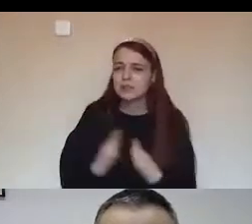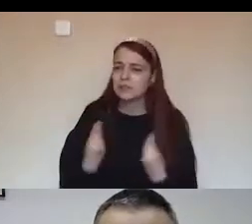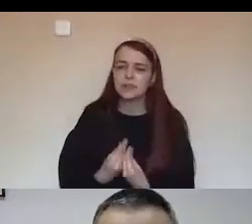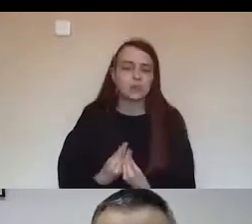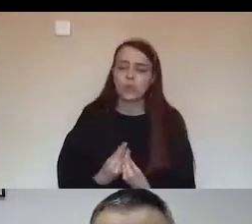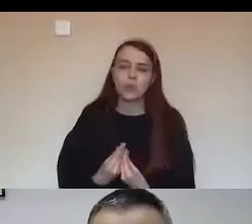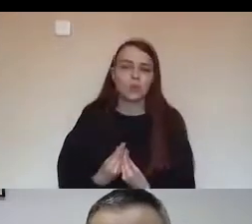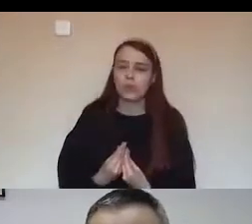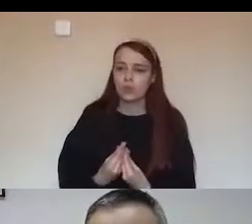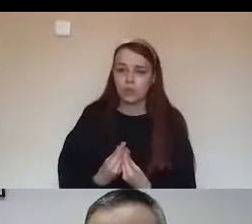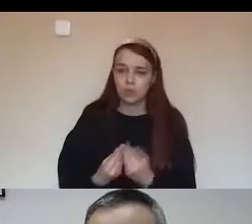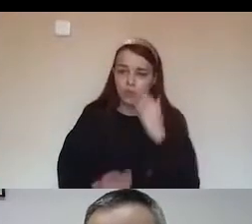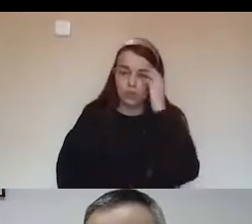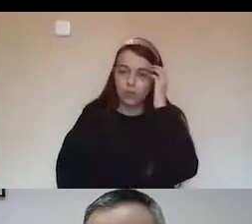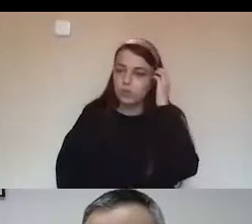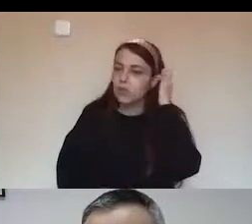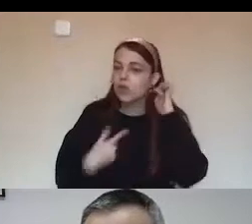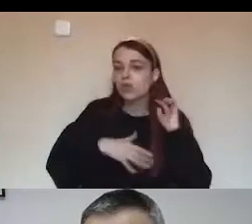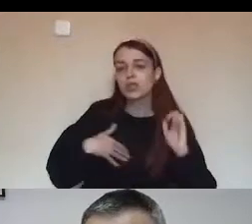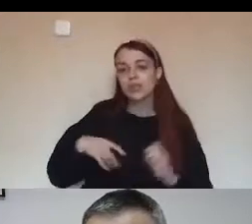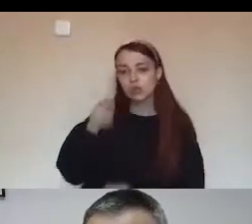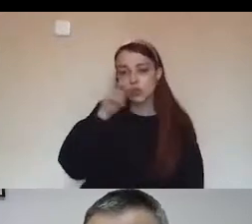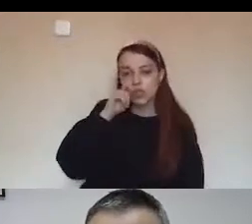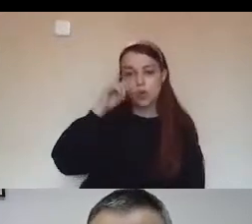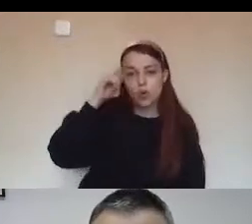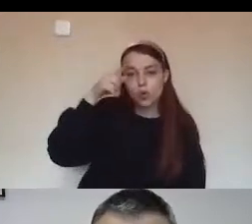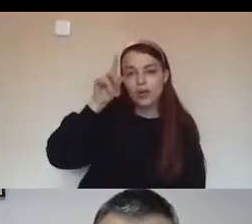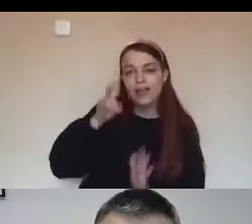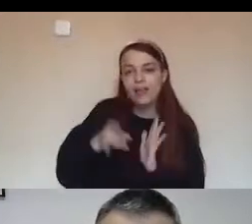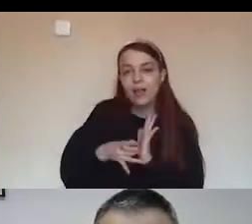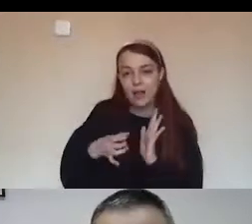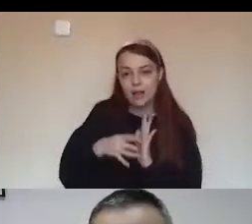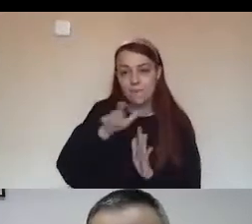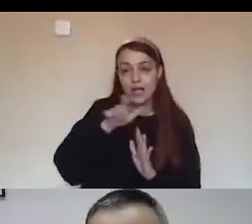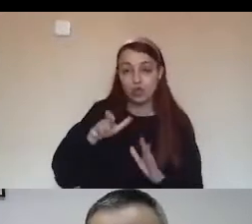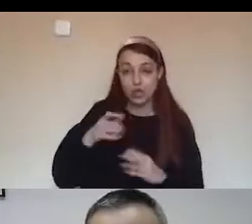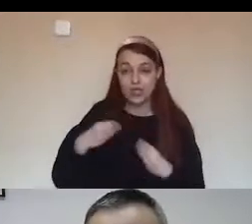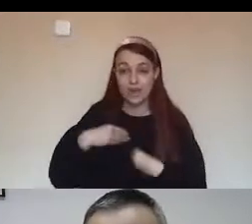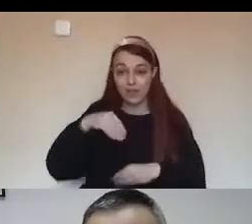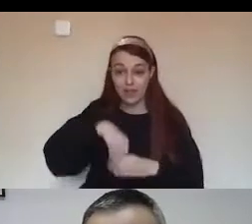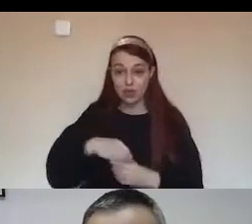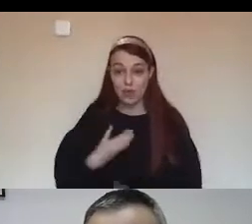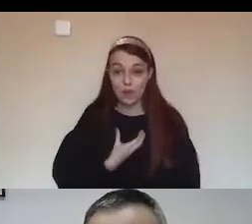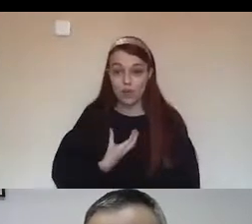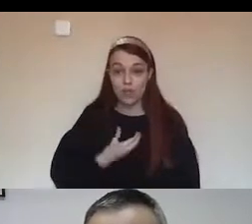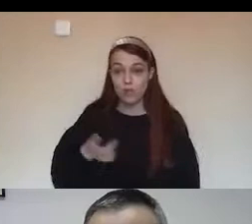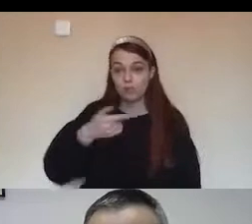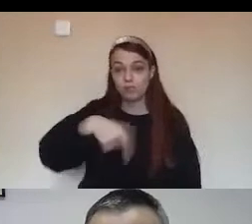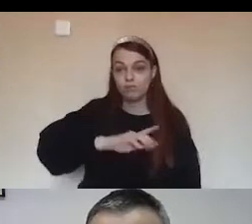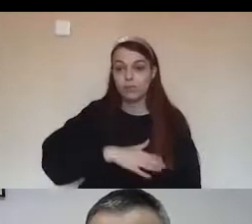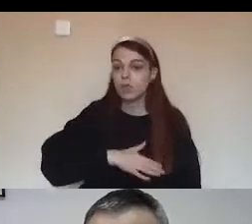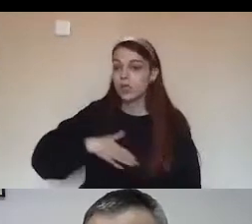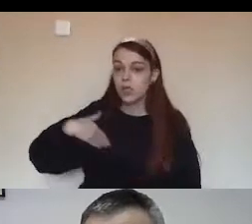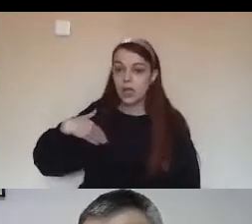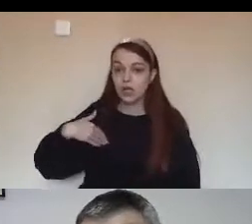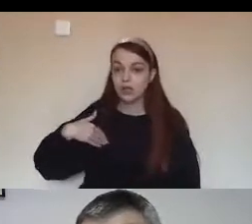con una apuesta muy fuerte por un turismo cultural de calidad. Los vileros, los ciudadanos de Vila Joiosa, quieren seguir